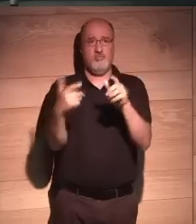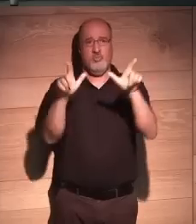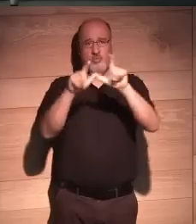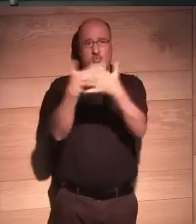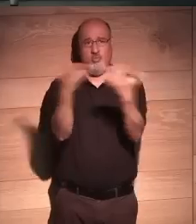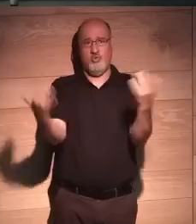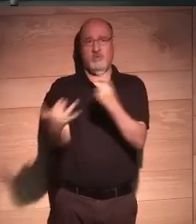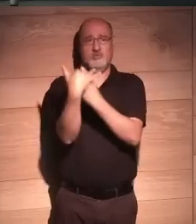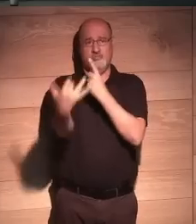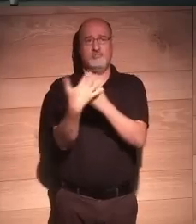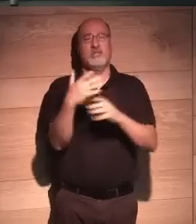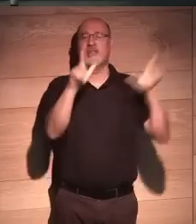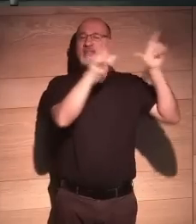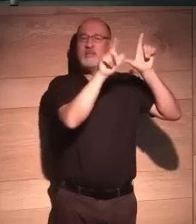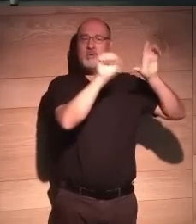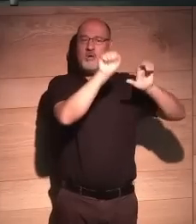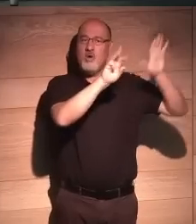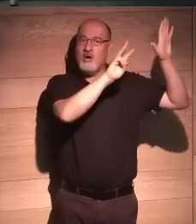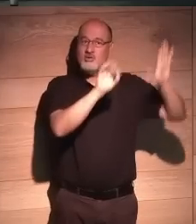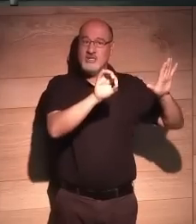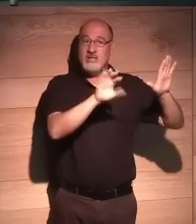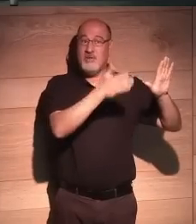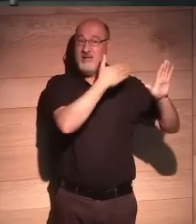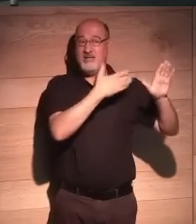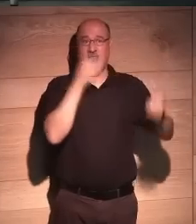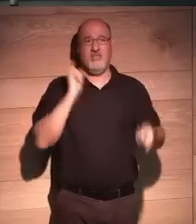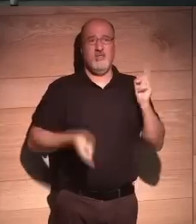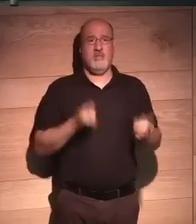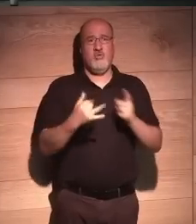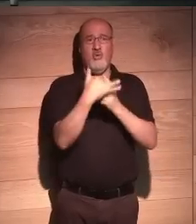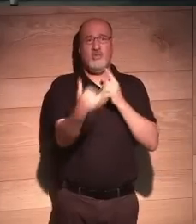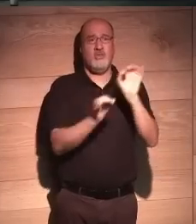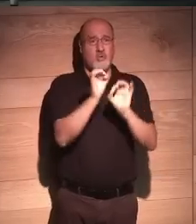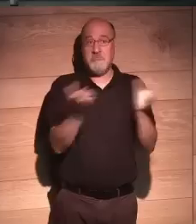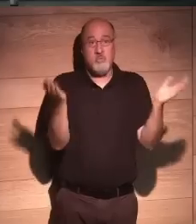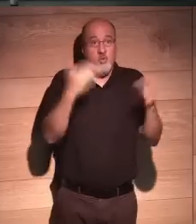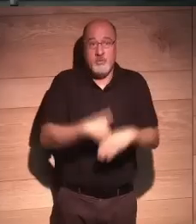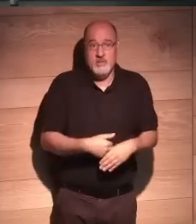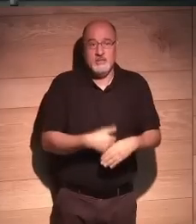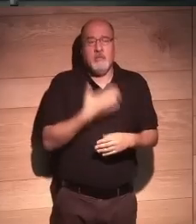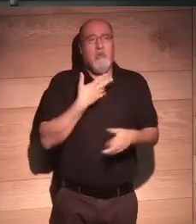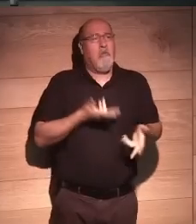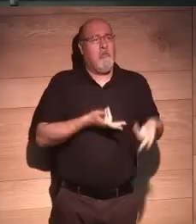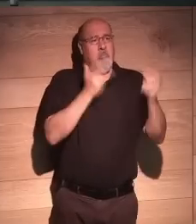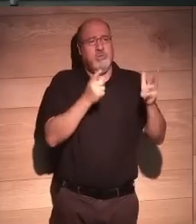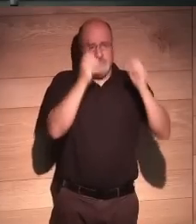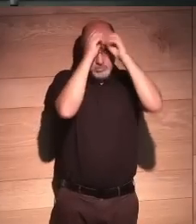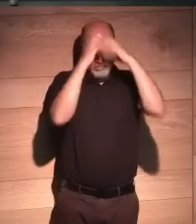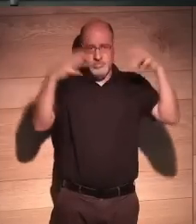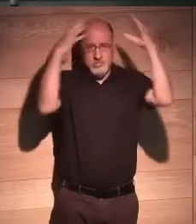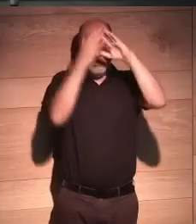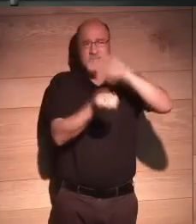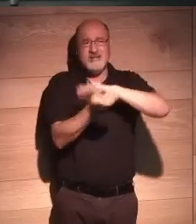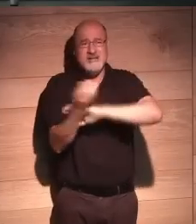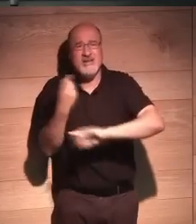la tele de los 80, donde esa dictadura no existía y permitía un nivel de creatividad distinto y un nivel